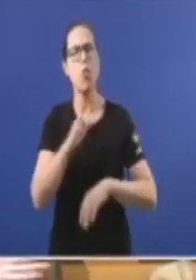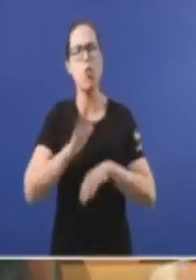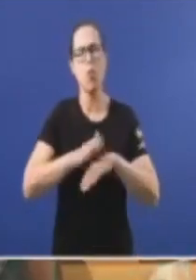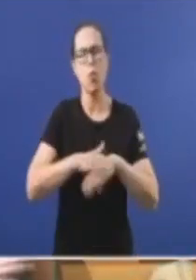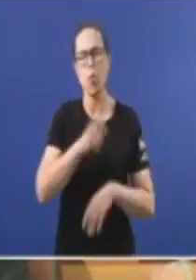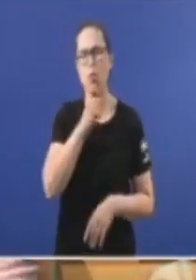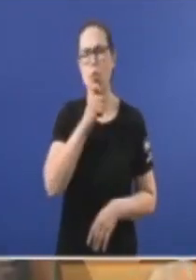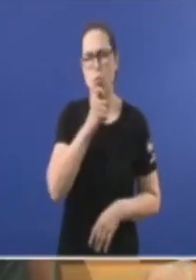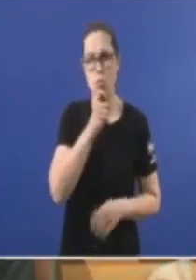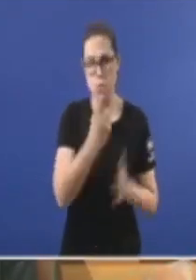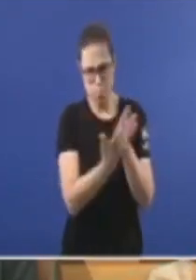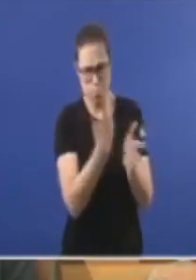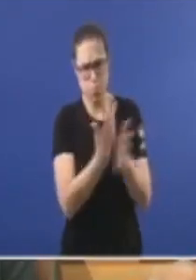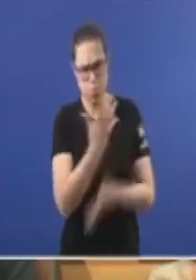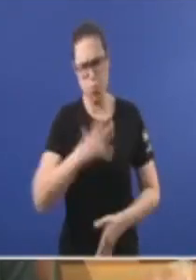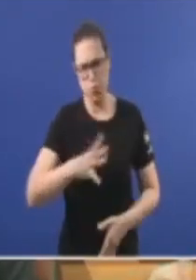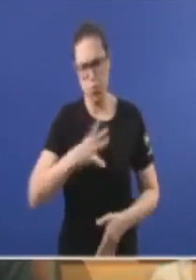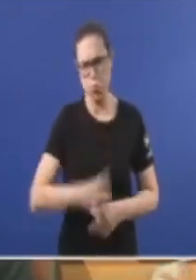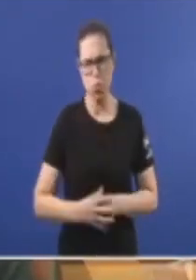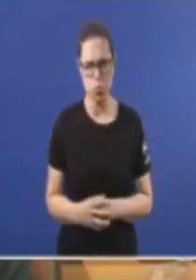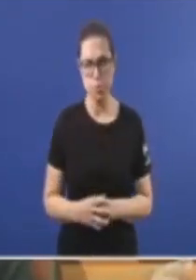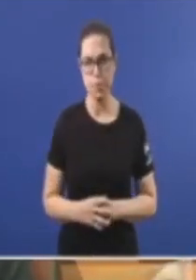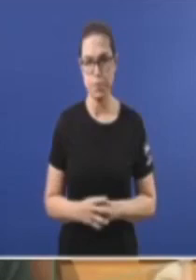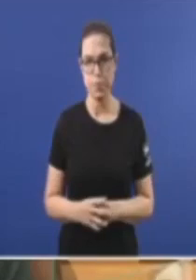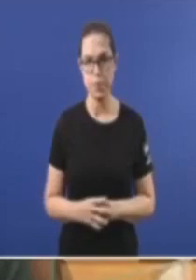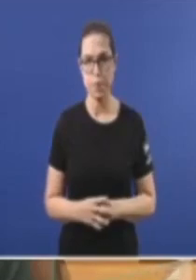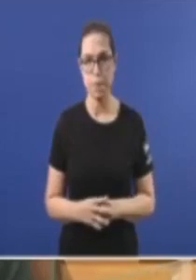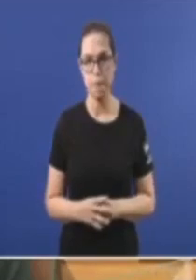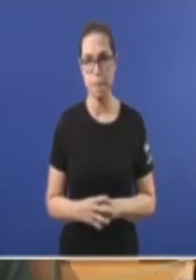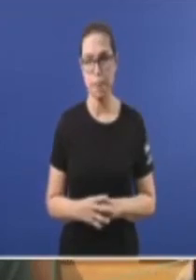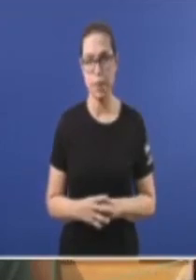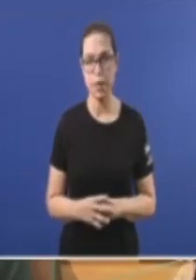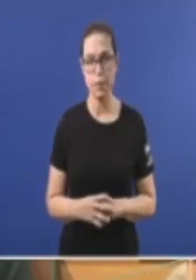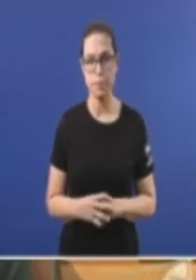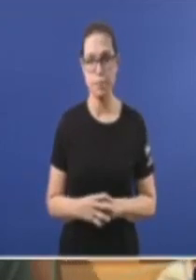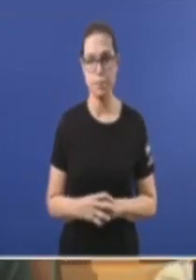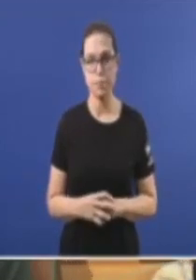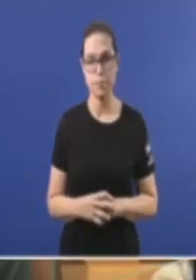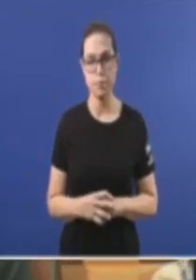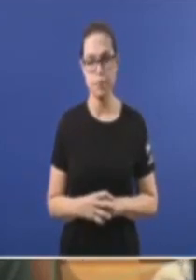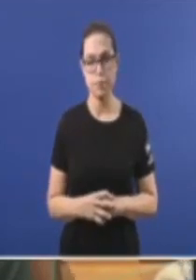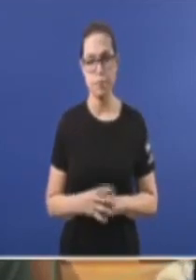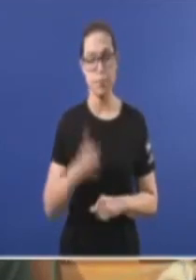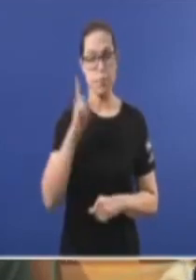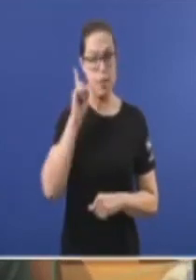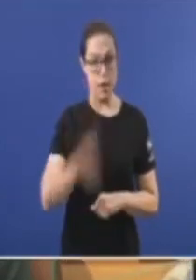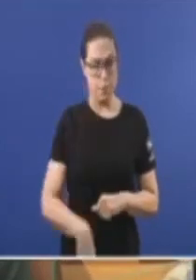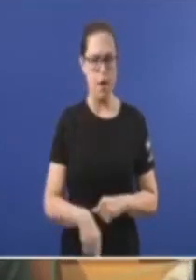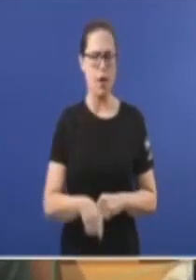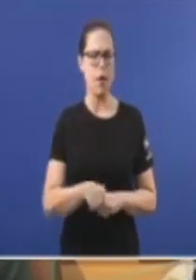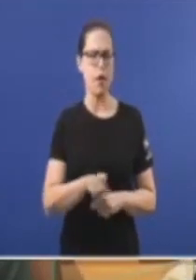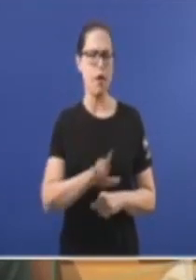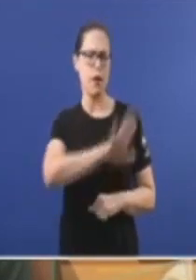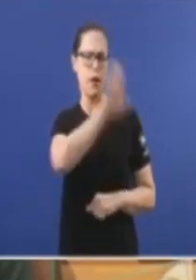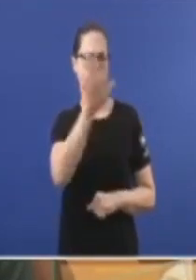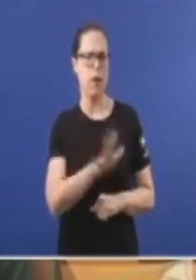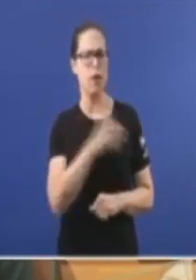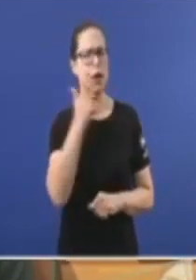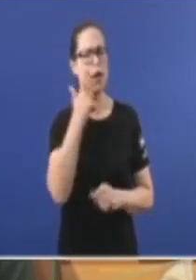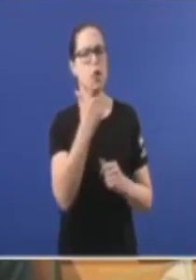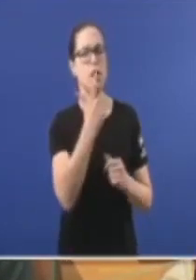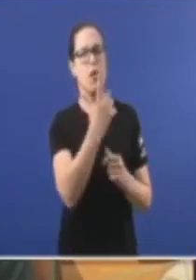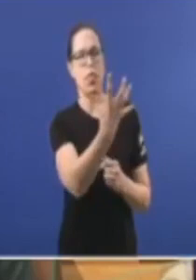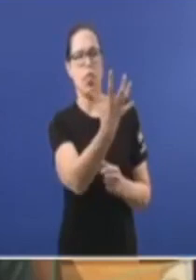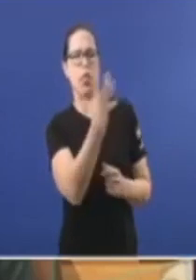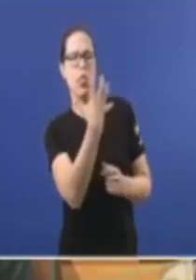señor Feijóo. Desde logo, tamén me parece un sarcasmo que vostede veña aquí a